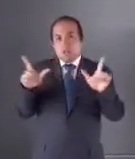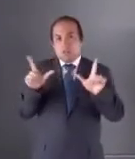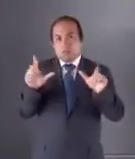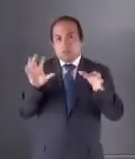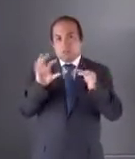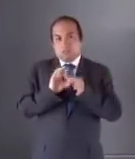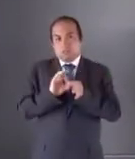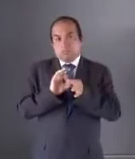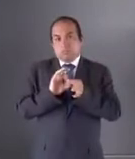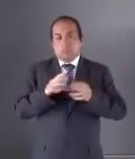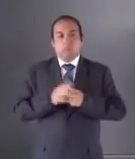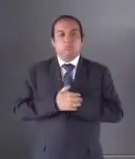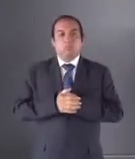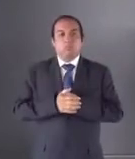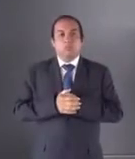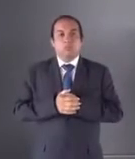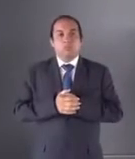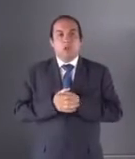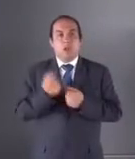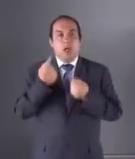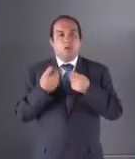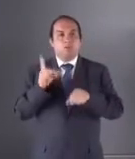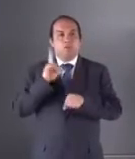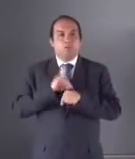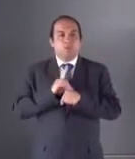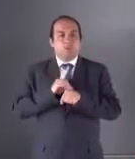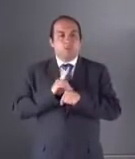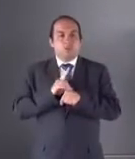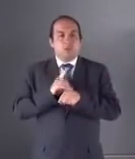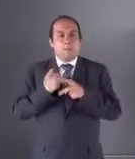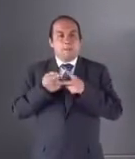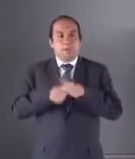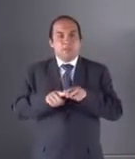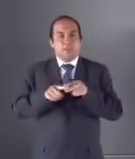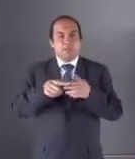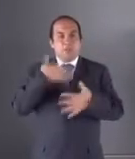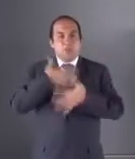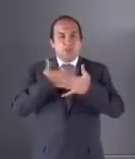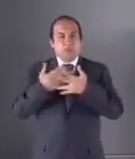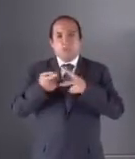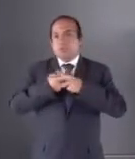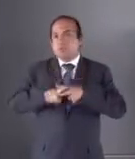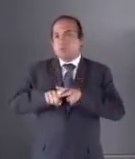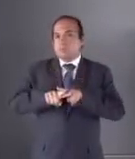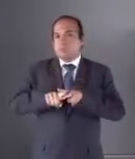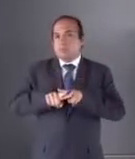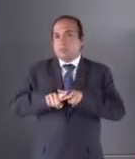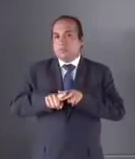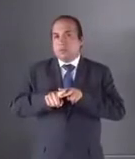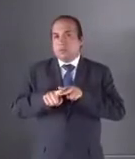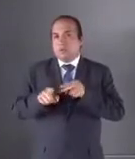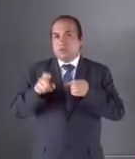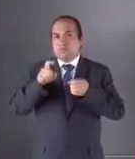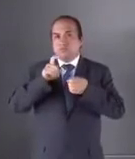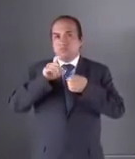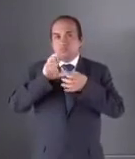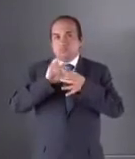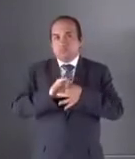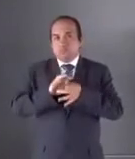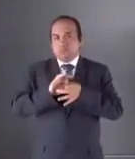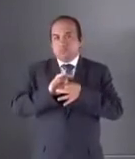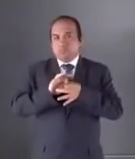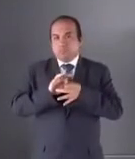de unos días, a partir del día 15, se comenzarán la instalación ya de